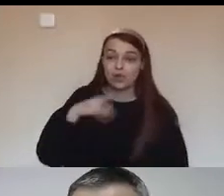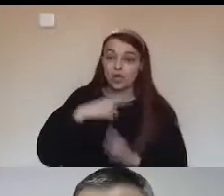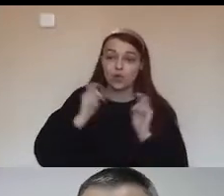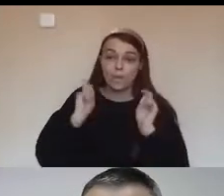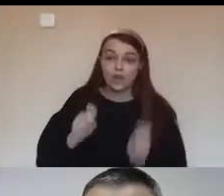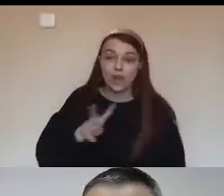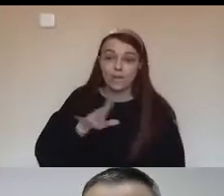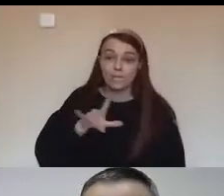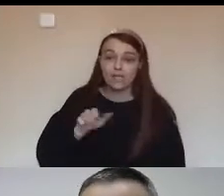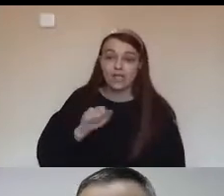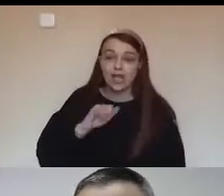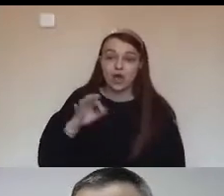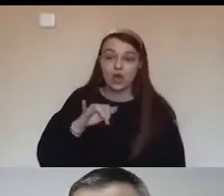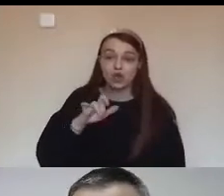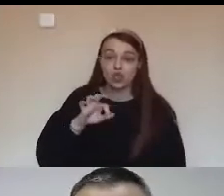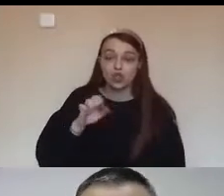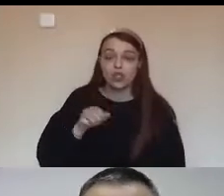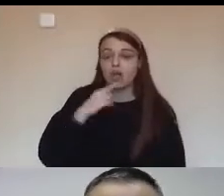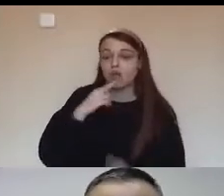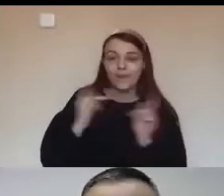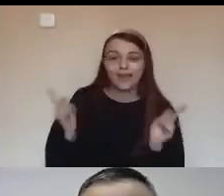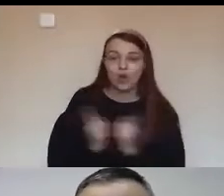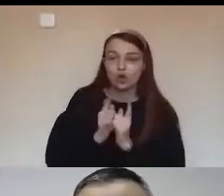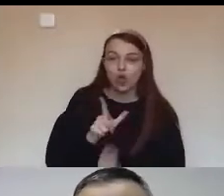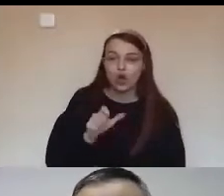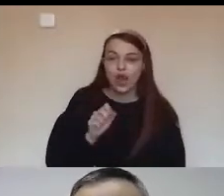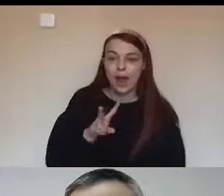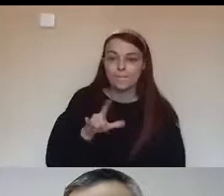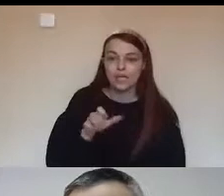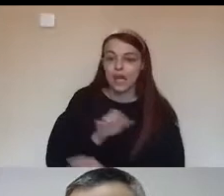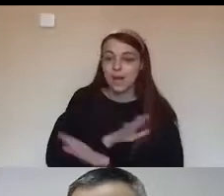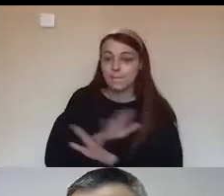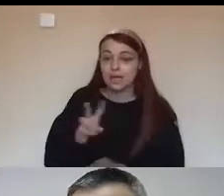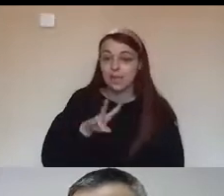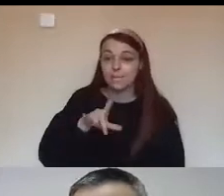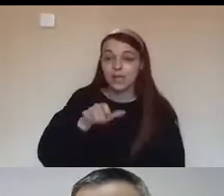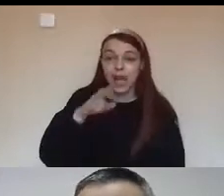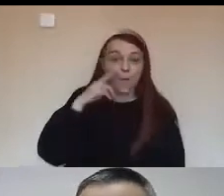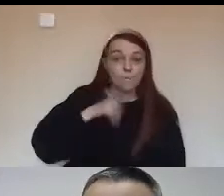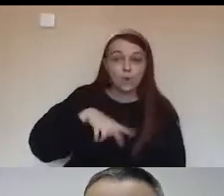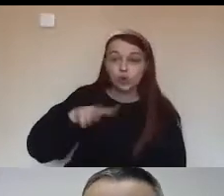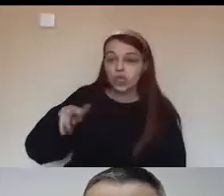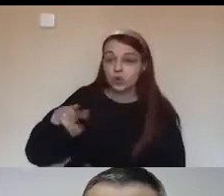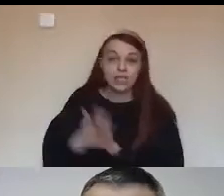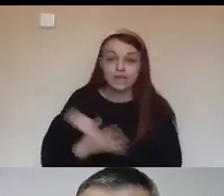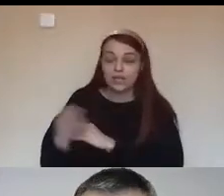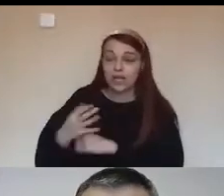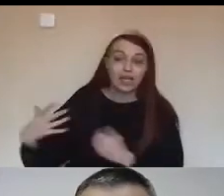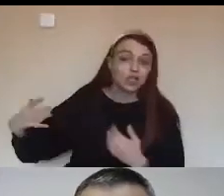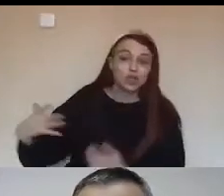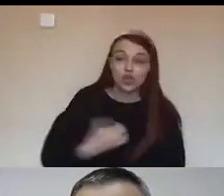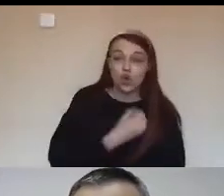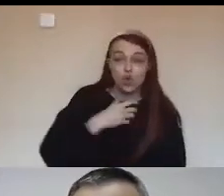Joiosa. Todo el mundo dice la Vila, simplemente. Y Vila Museu significa, claro, que toda la Vila es un